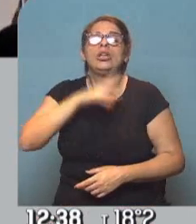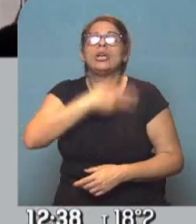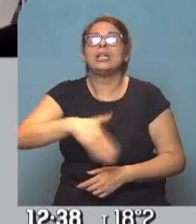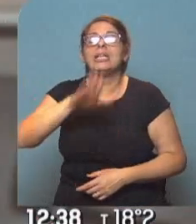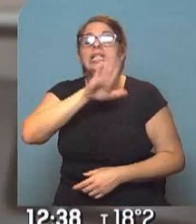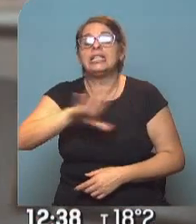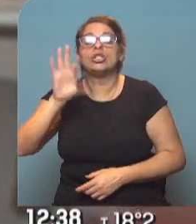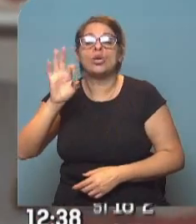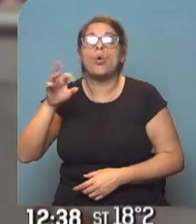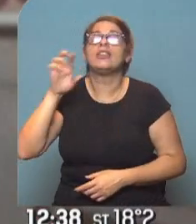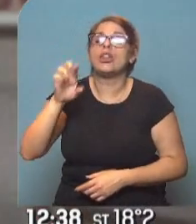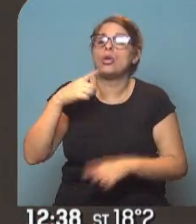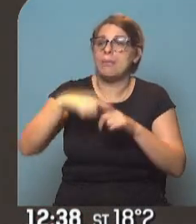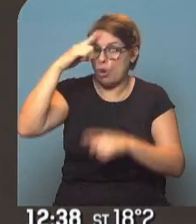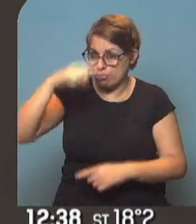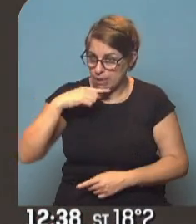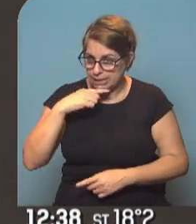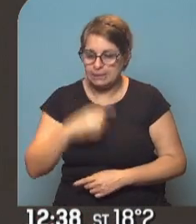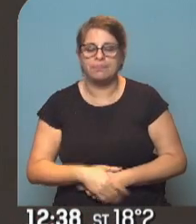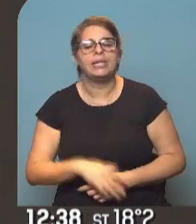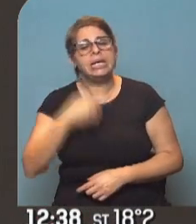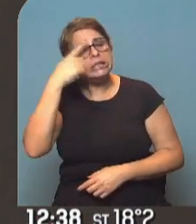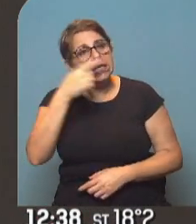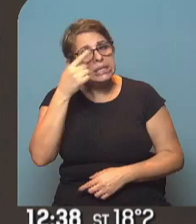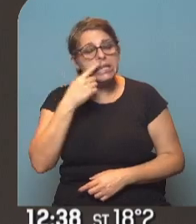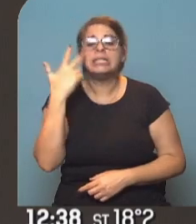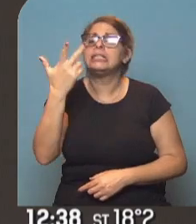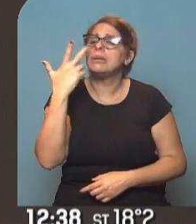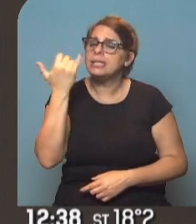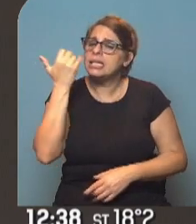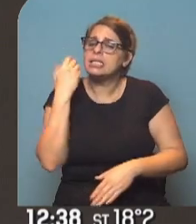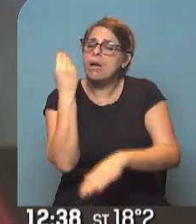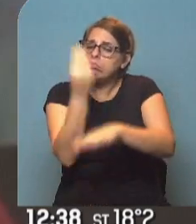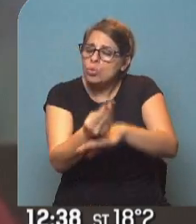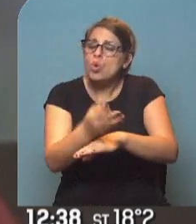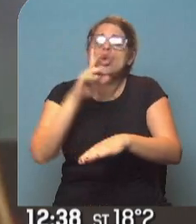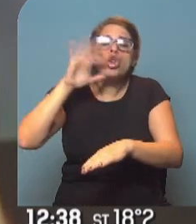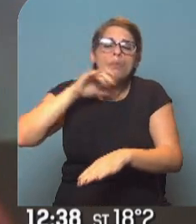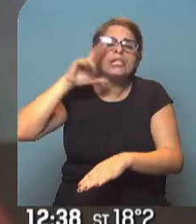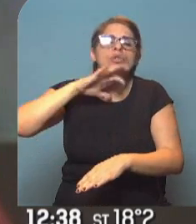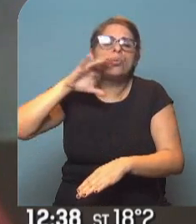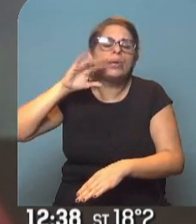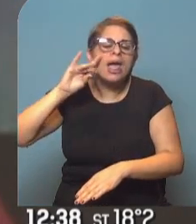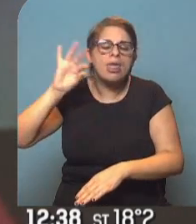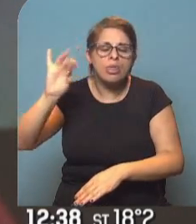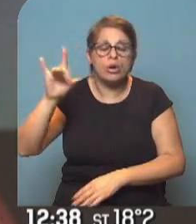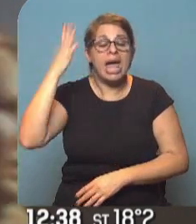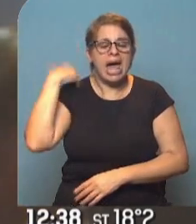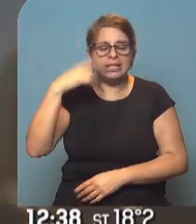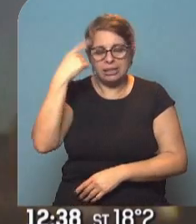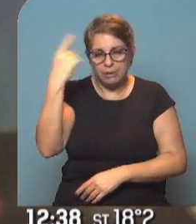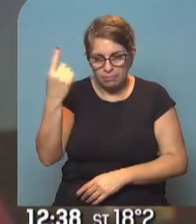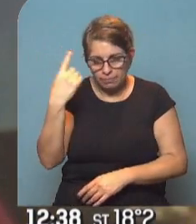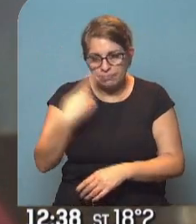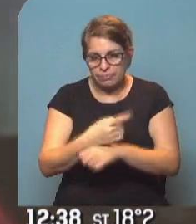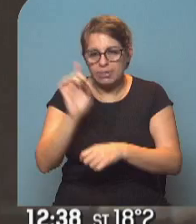pauta. Ahora, es interesante porque hablábamos de la tercera vez que va López Obrador y de la primera vez se recuerda que se decía, y de hecho él